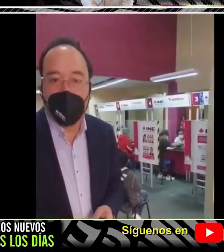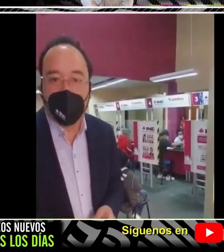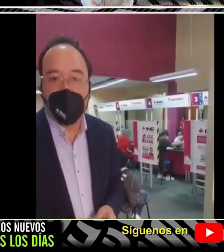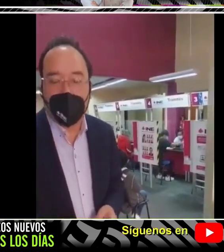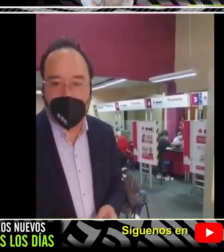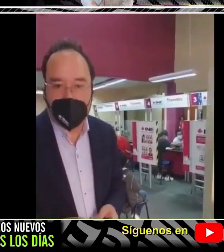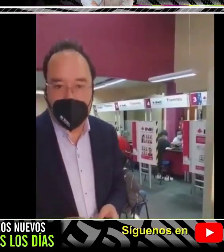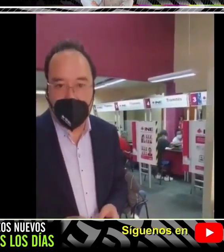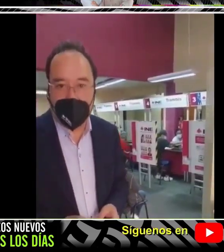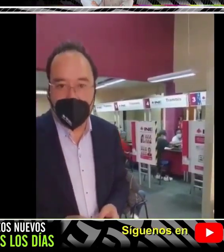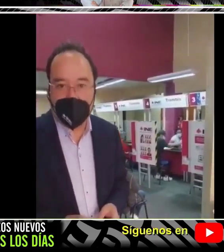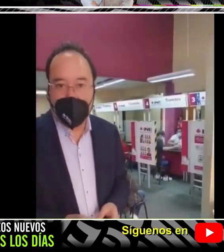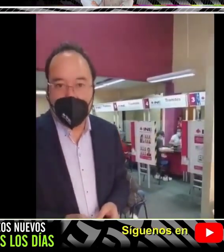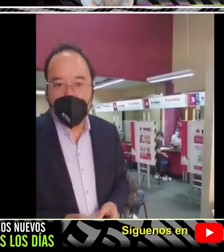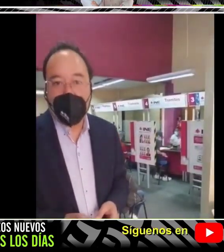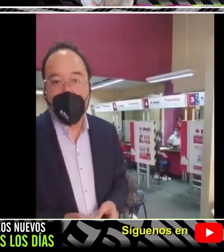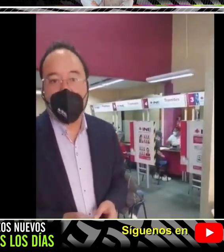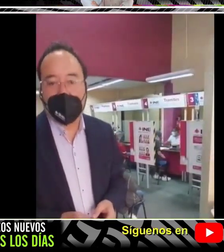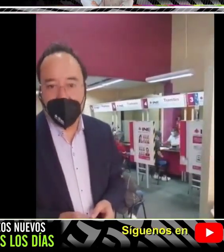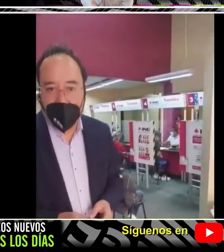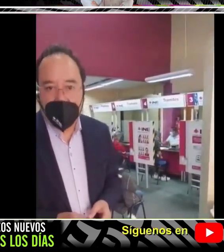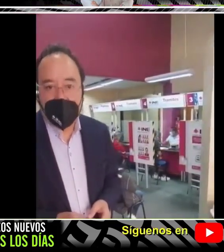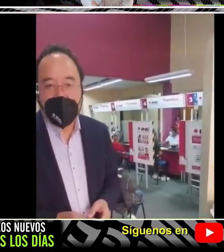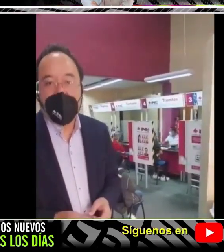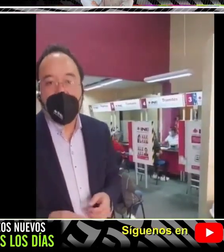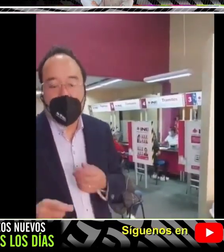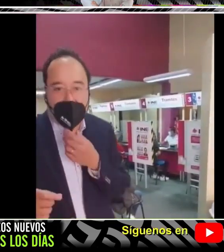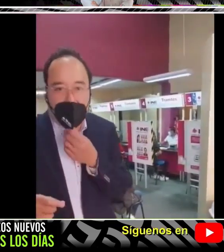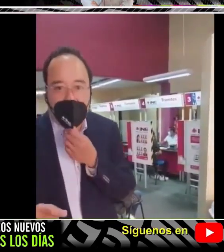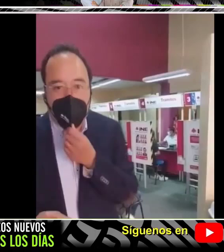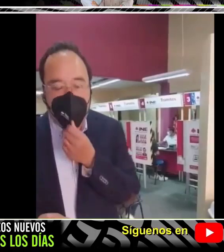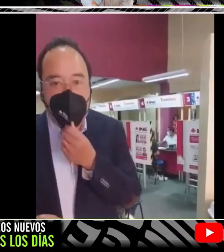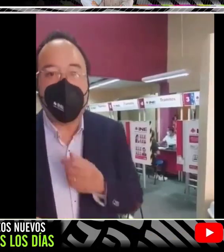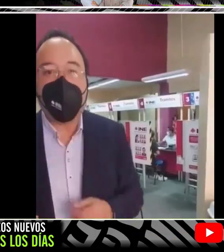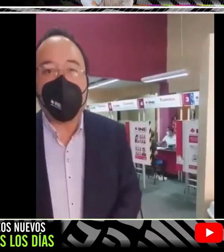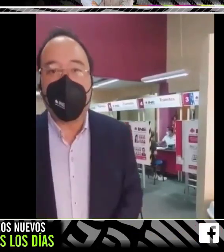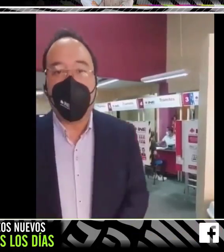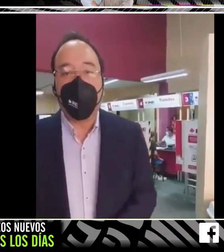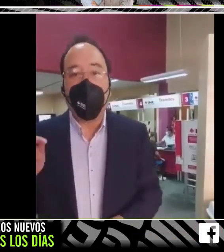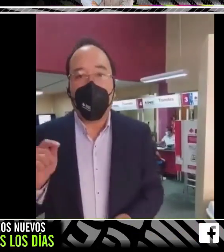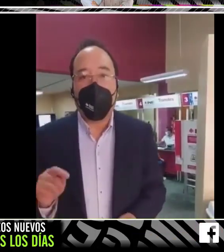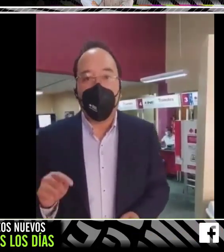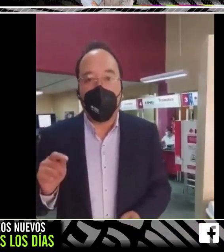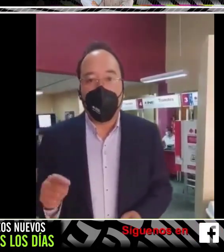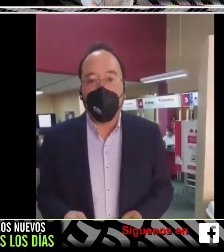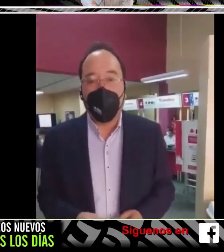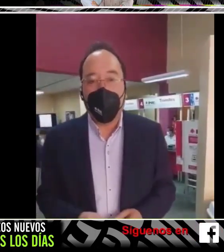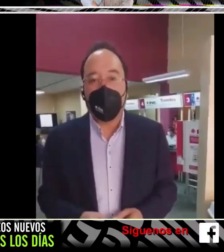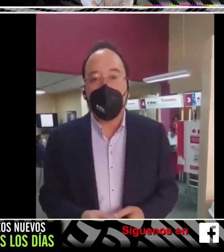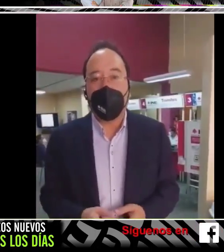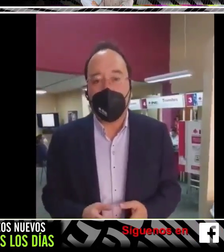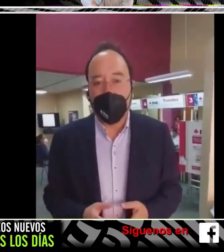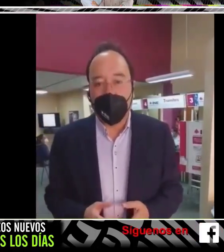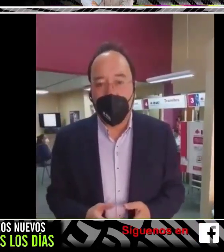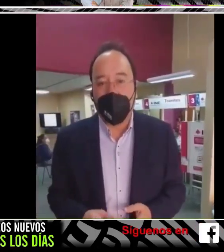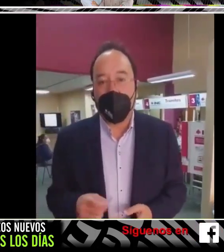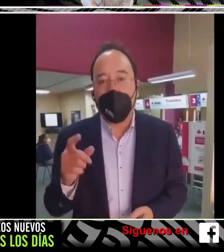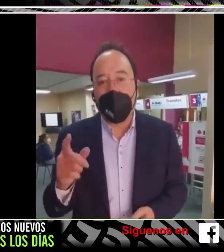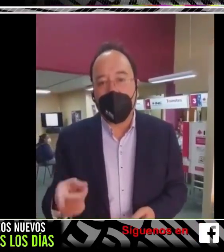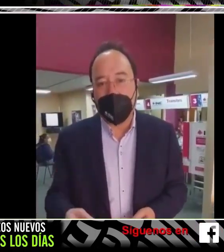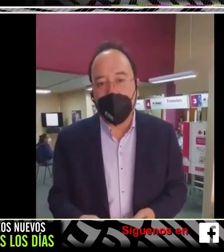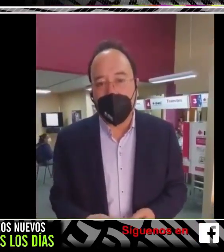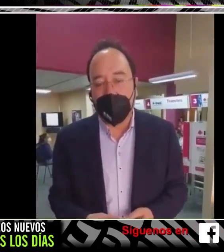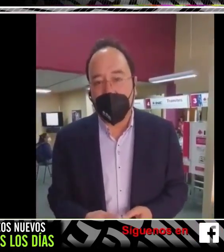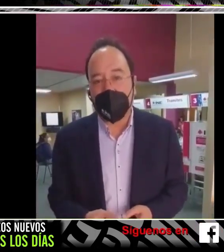no es que se someta, porque se entiende la autonomía, pero lo que no se entiende son los gastos superfluos, que es lo que se está